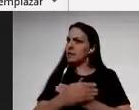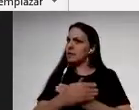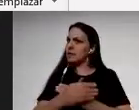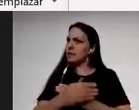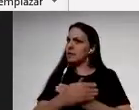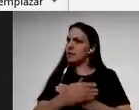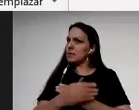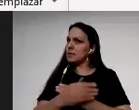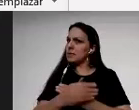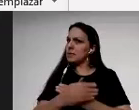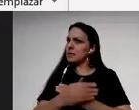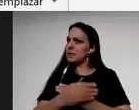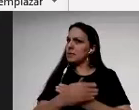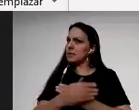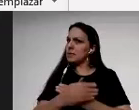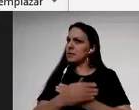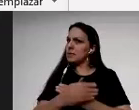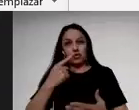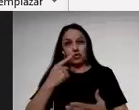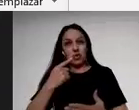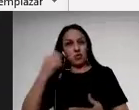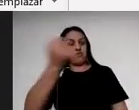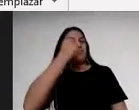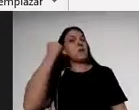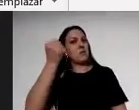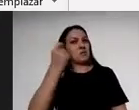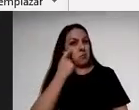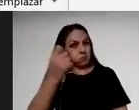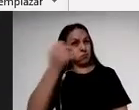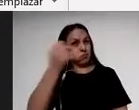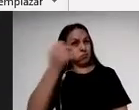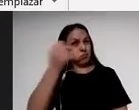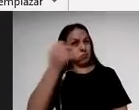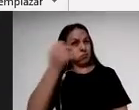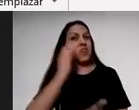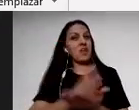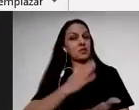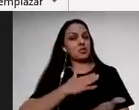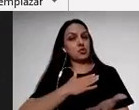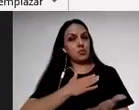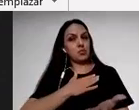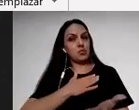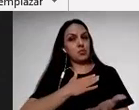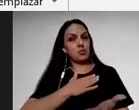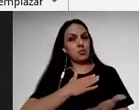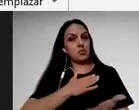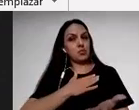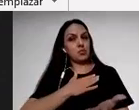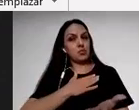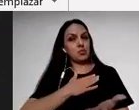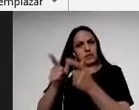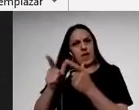paramos en los derechos humanos, reconociendo los derechos humanos como atributo de la persona y la dignidad humana,